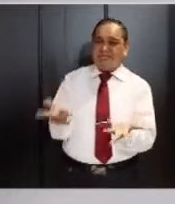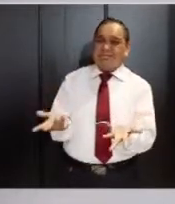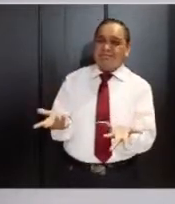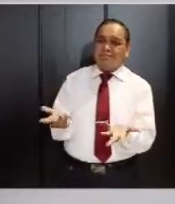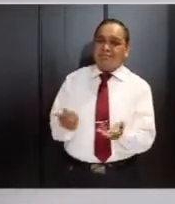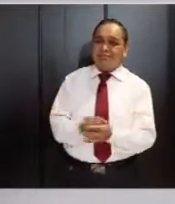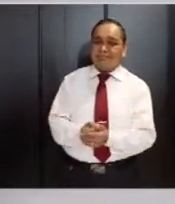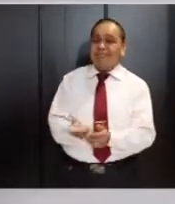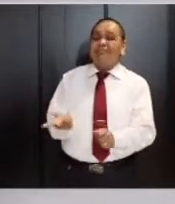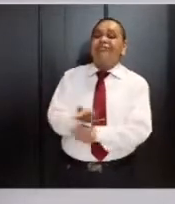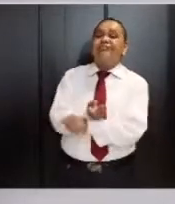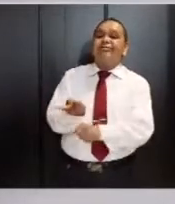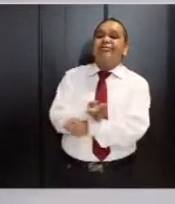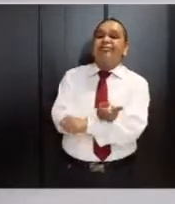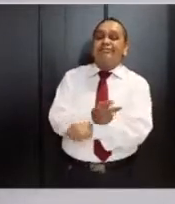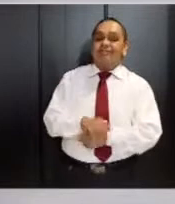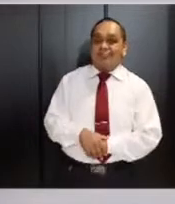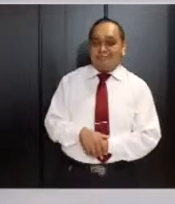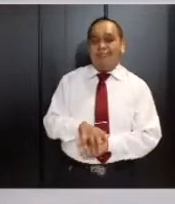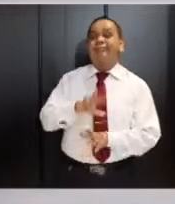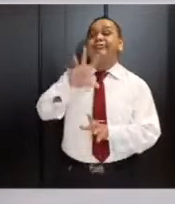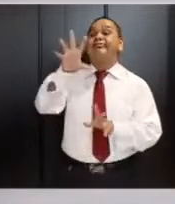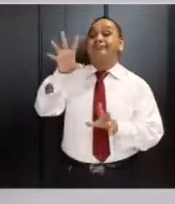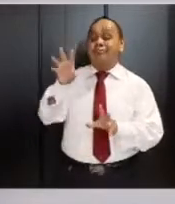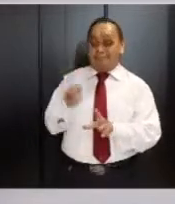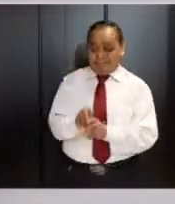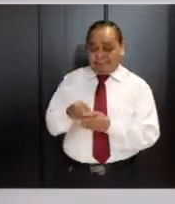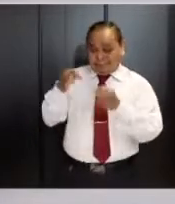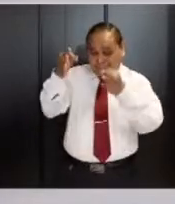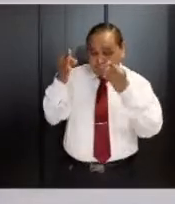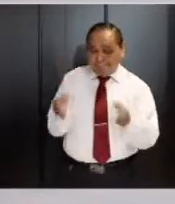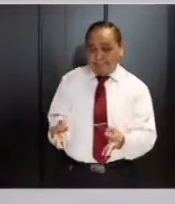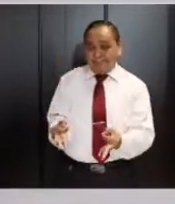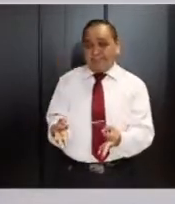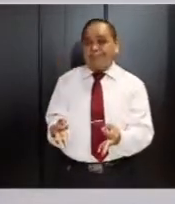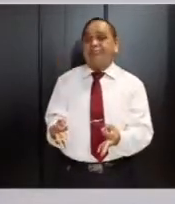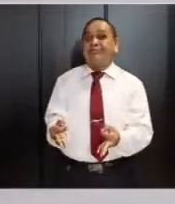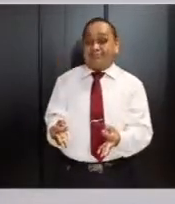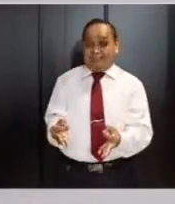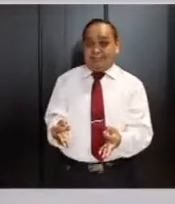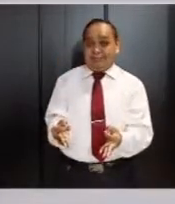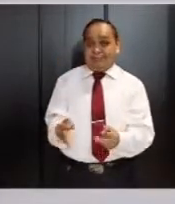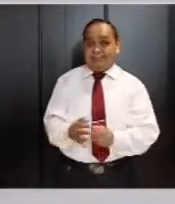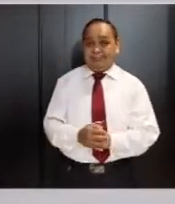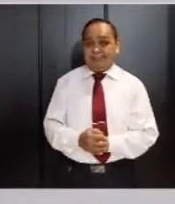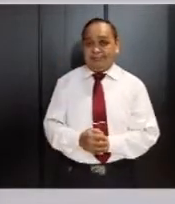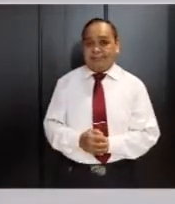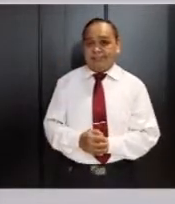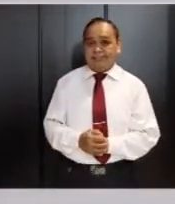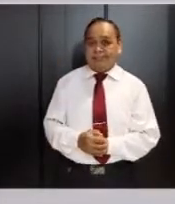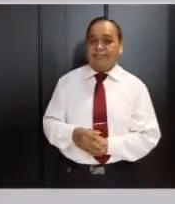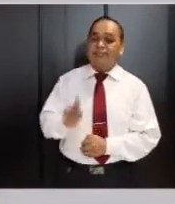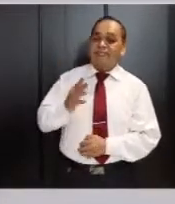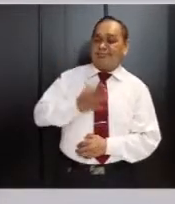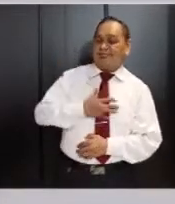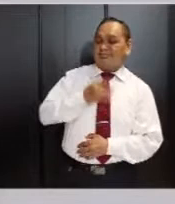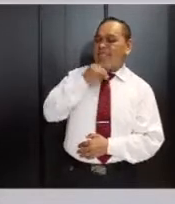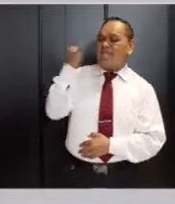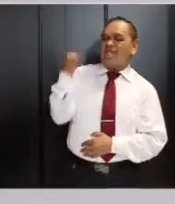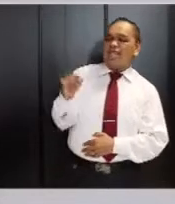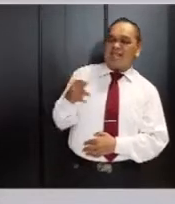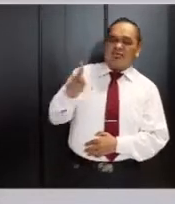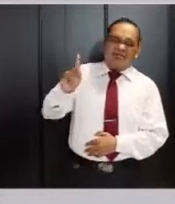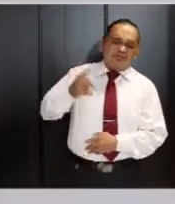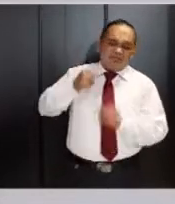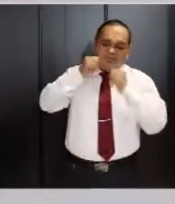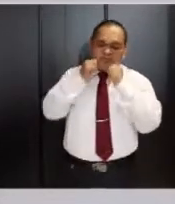¿Qué pasa? Completamente, ustedes es lo que me dijo, Paloma. Ya lo acuerdo como está. Ahora, por eso a mí me vale madre eso, yo no cardé nada con